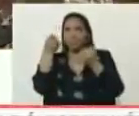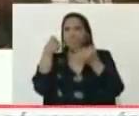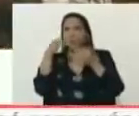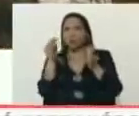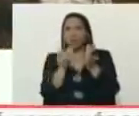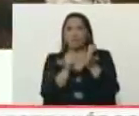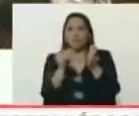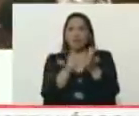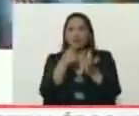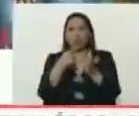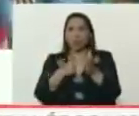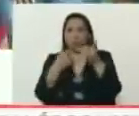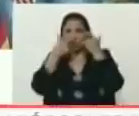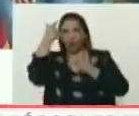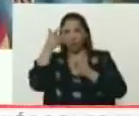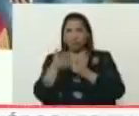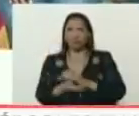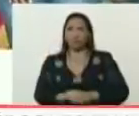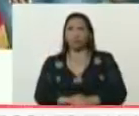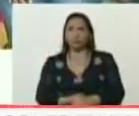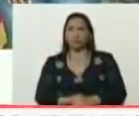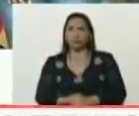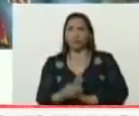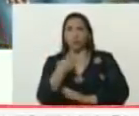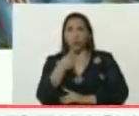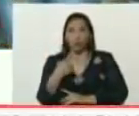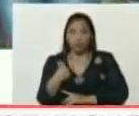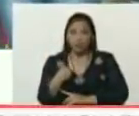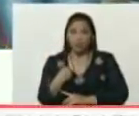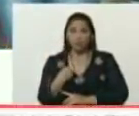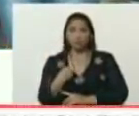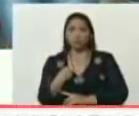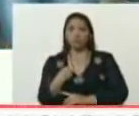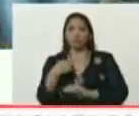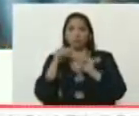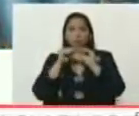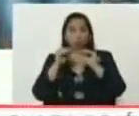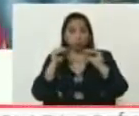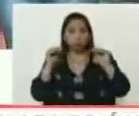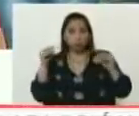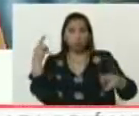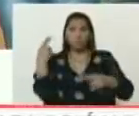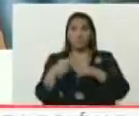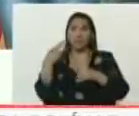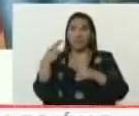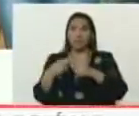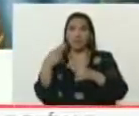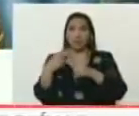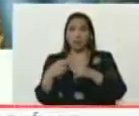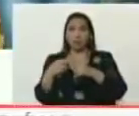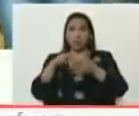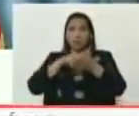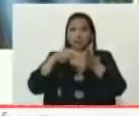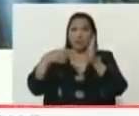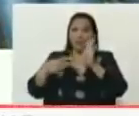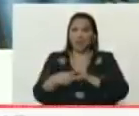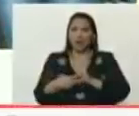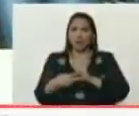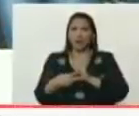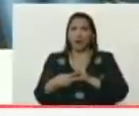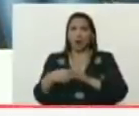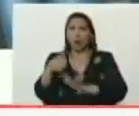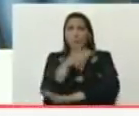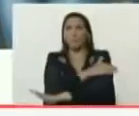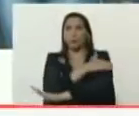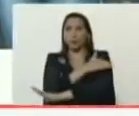advirtió el comandante Chávez y nos decía y nos alertaba del peligro de lo que significaba la derecha